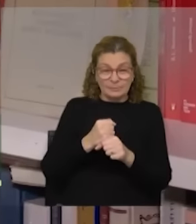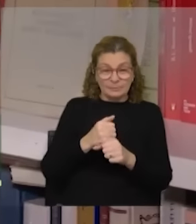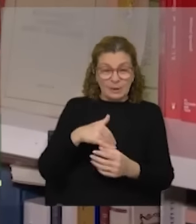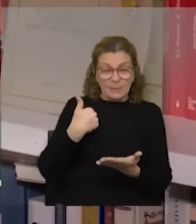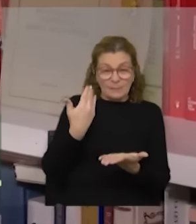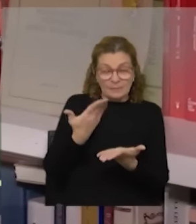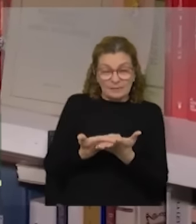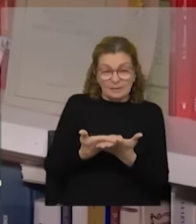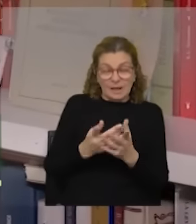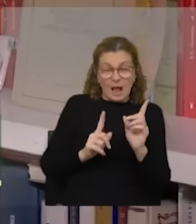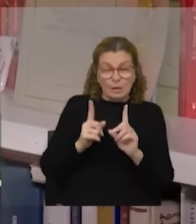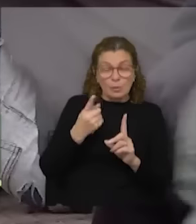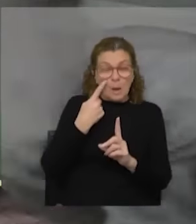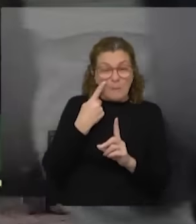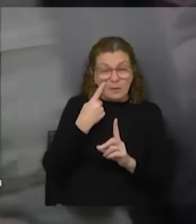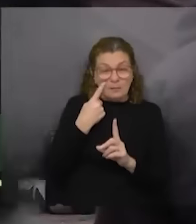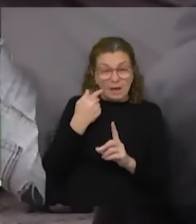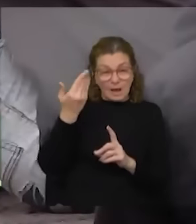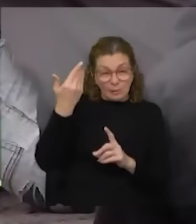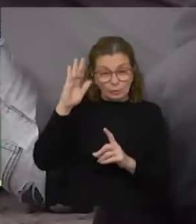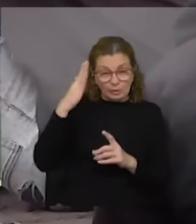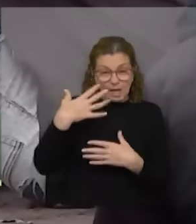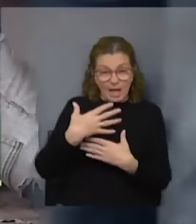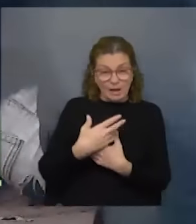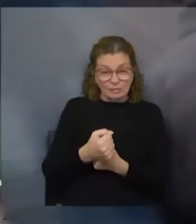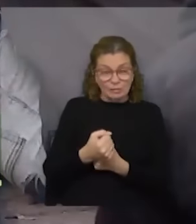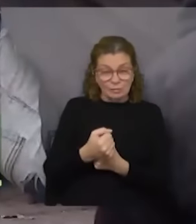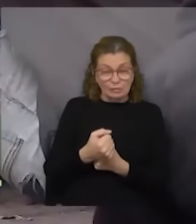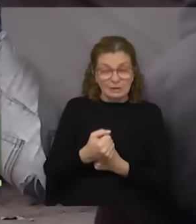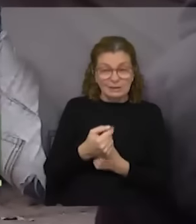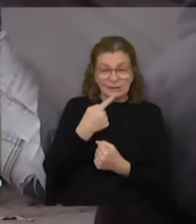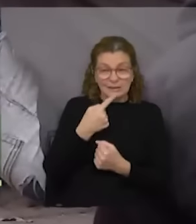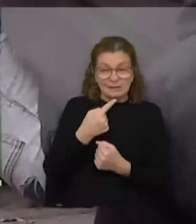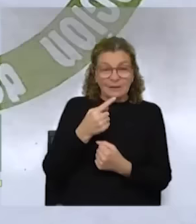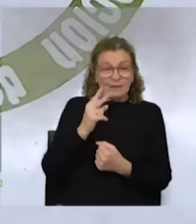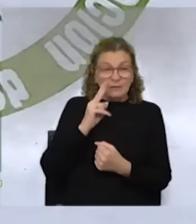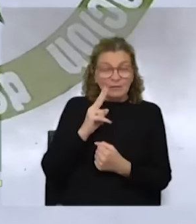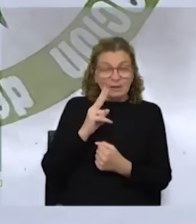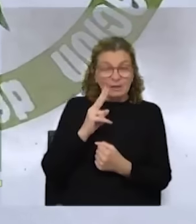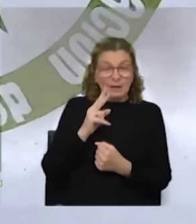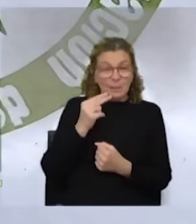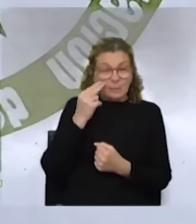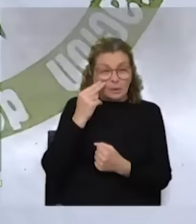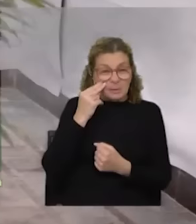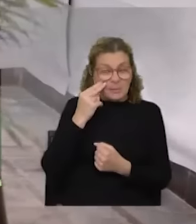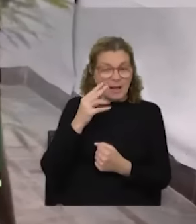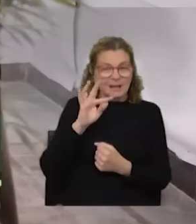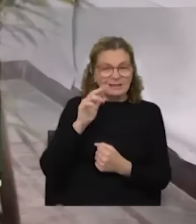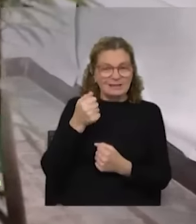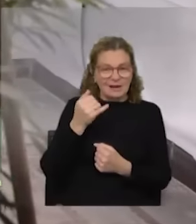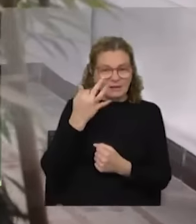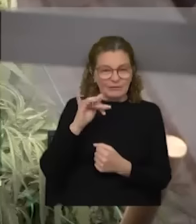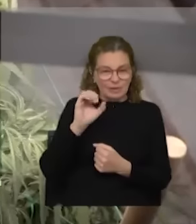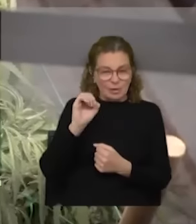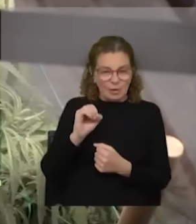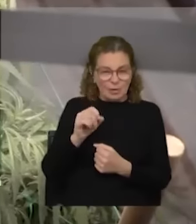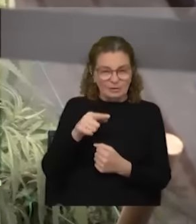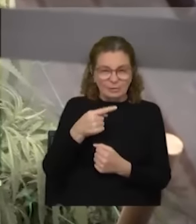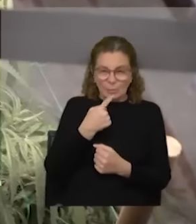presentación de algunas pruebas y la colaboración de autoridades que los hechos sean recalificado desde el delito de tráfico cuyo final era tan